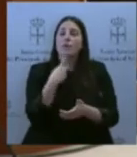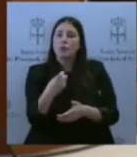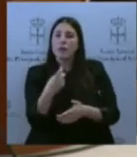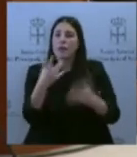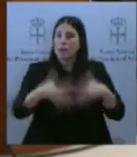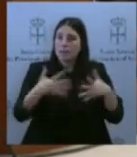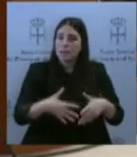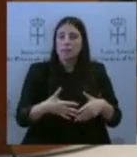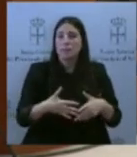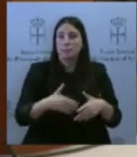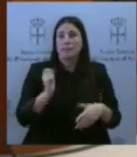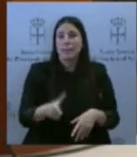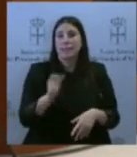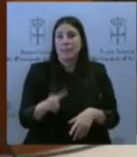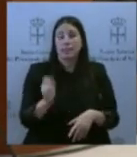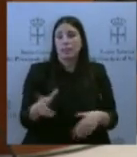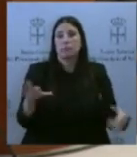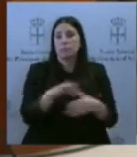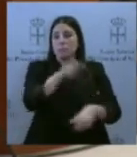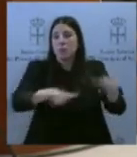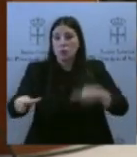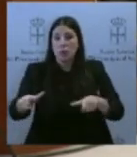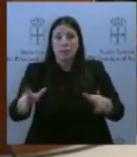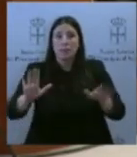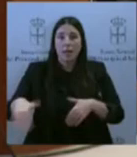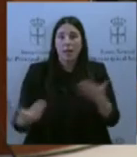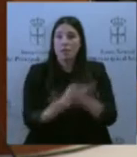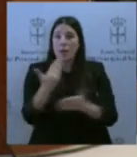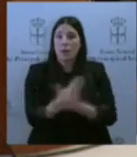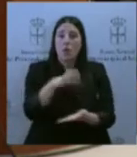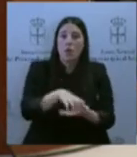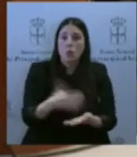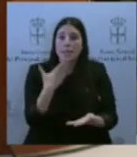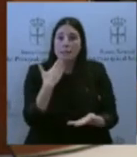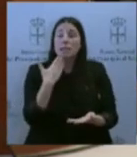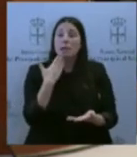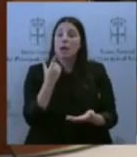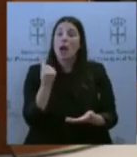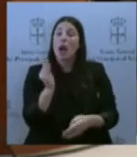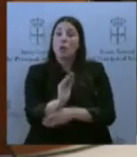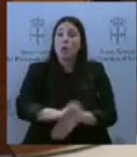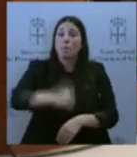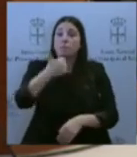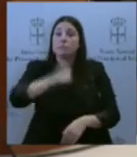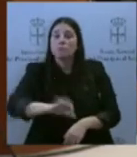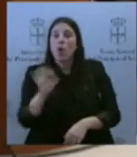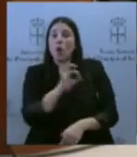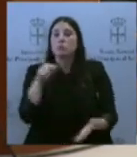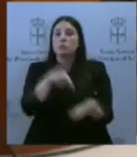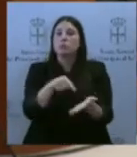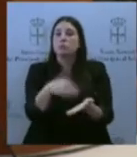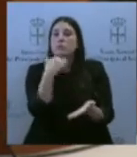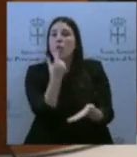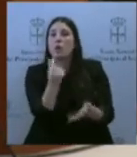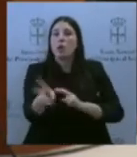que viven con la incertidumbre de saber si os van a conceder la ayuda o si os va a reclamar de alguna cantidad. En el último año,